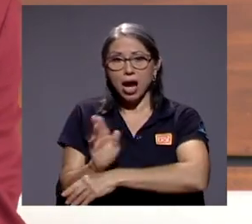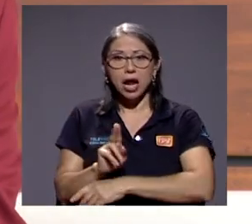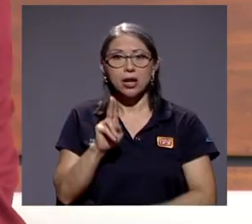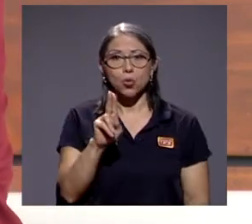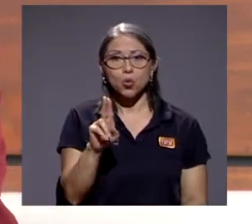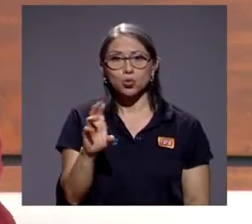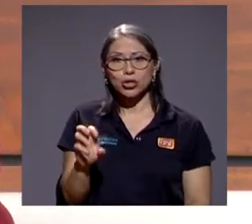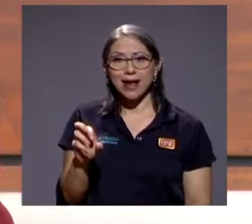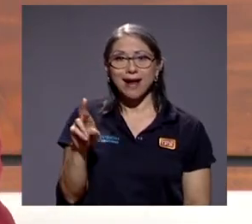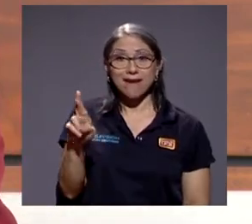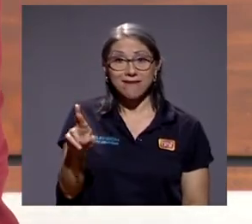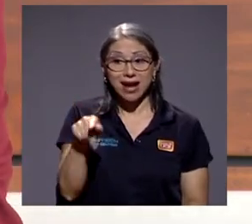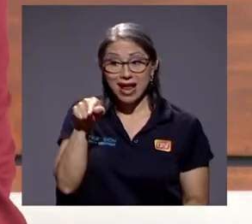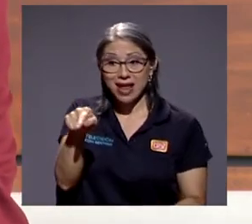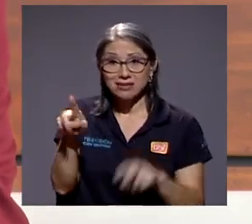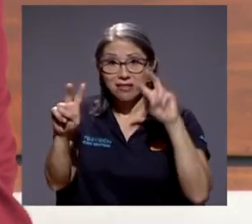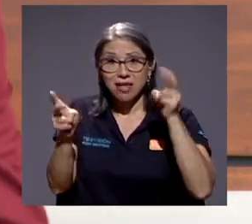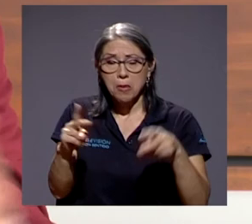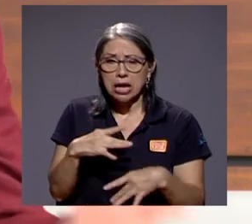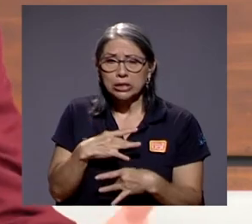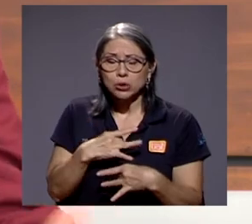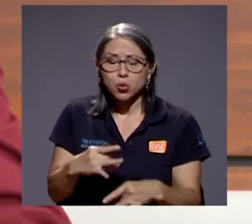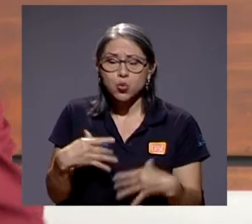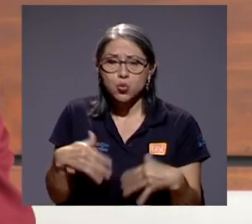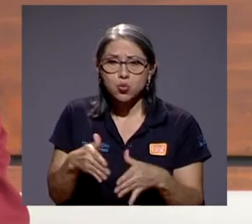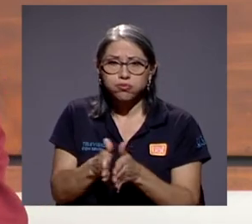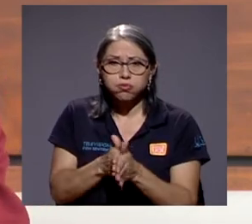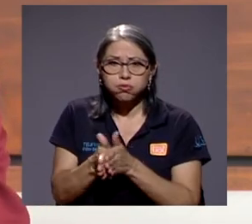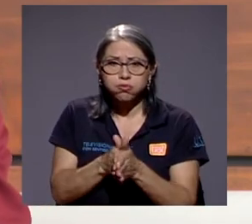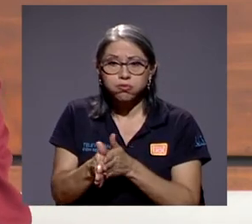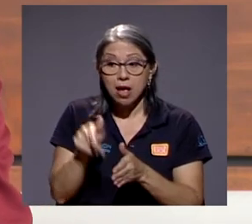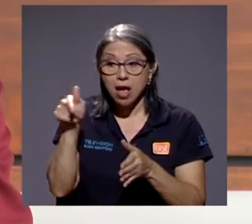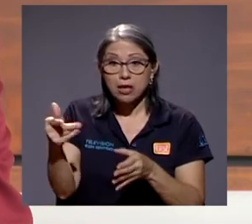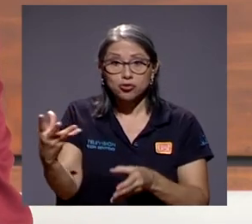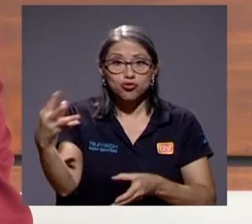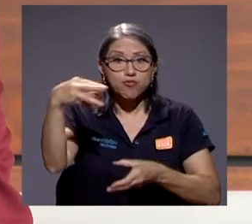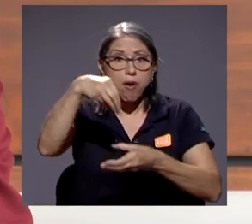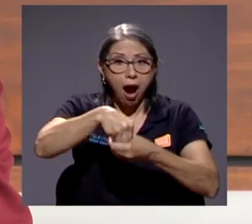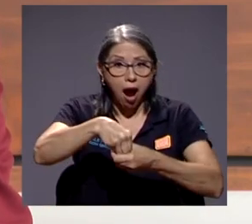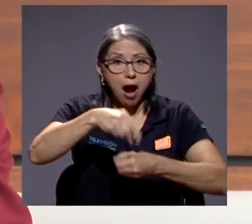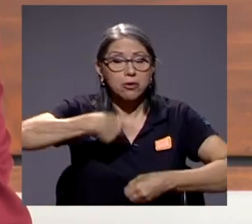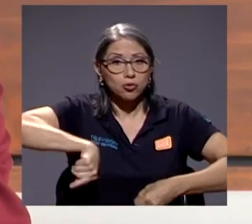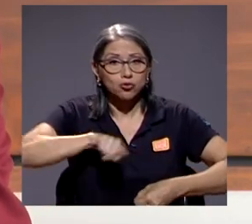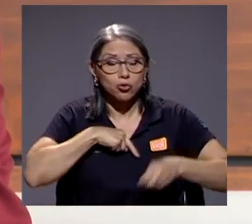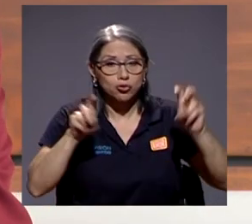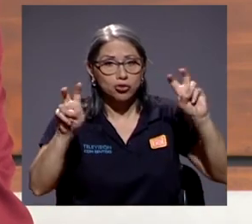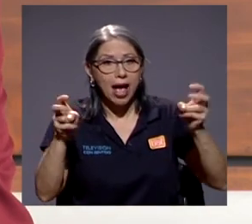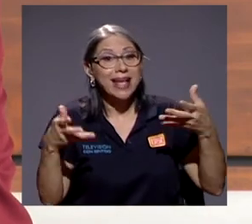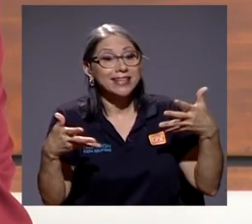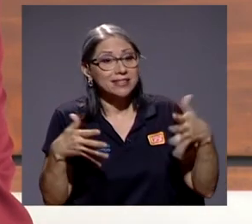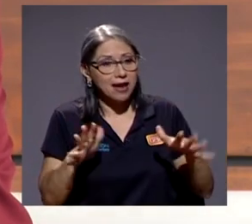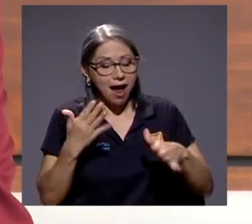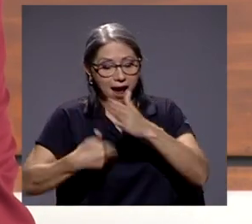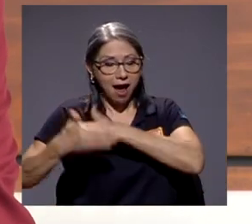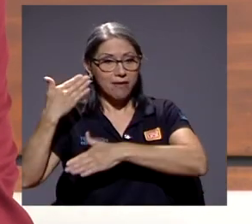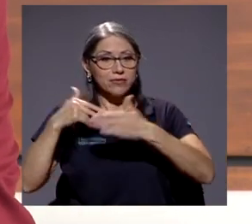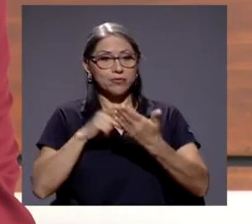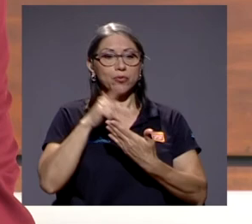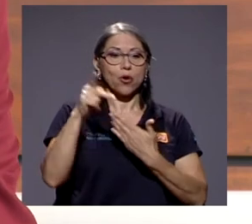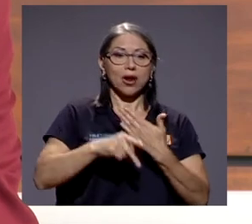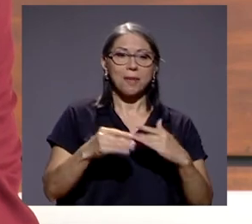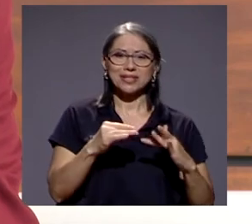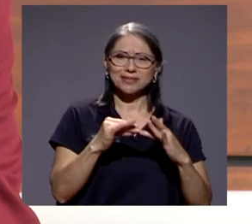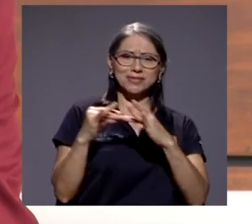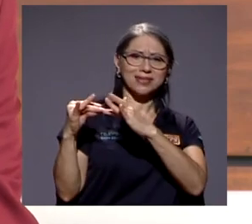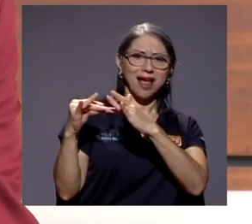interesan mayoritariamente es parte de nuestros contenidos y por eso ya hemos tenido programas especiales